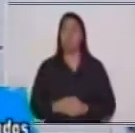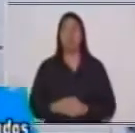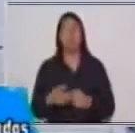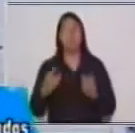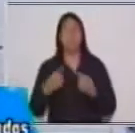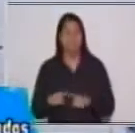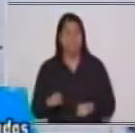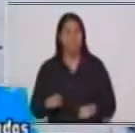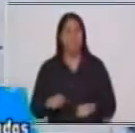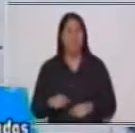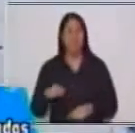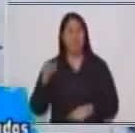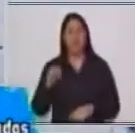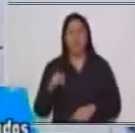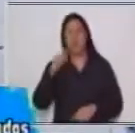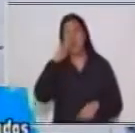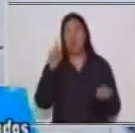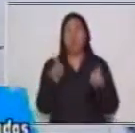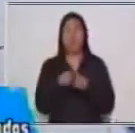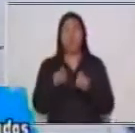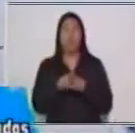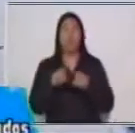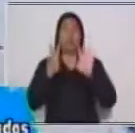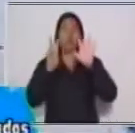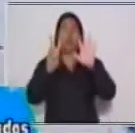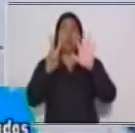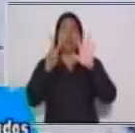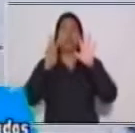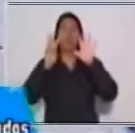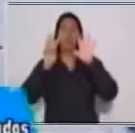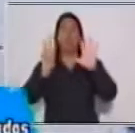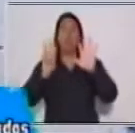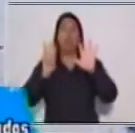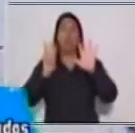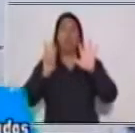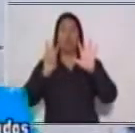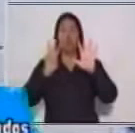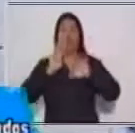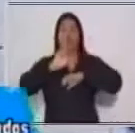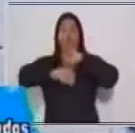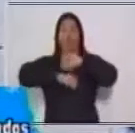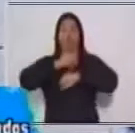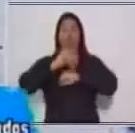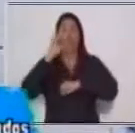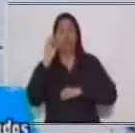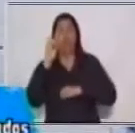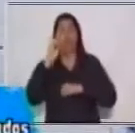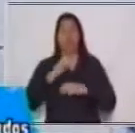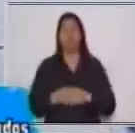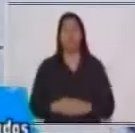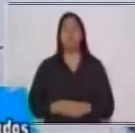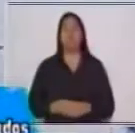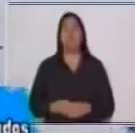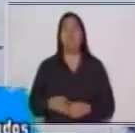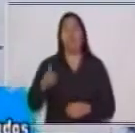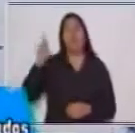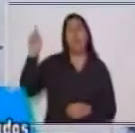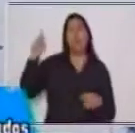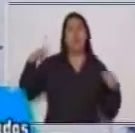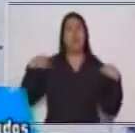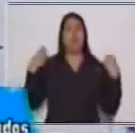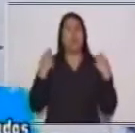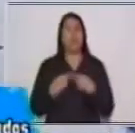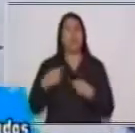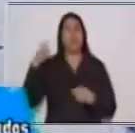pero también está a 78 grados Fahrenheit. En España la temperatura está a 32